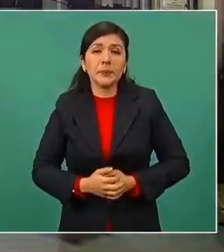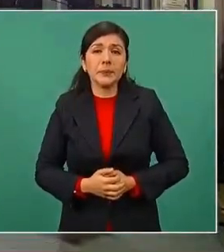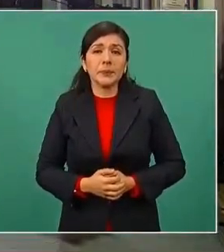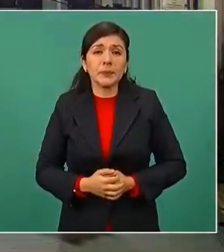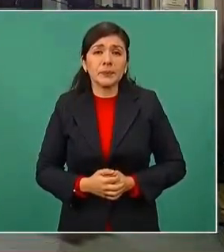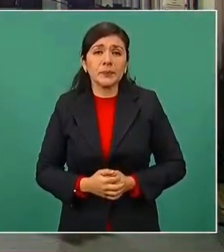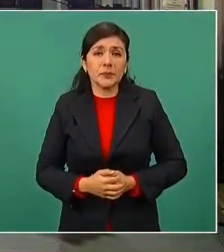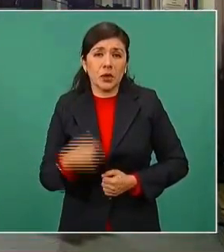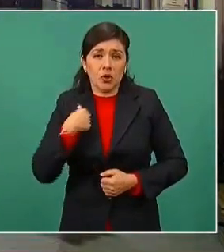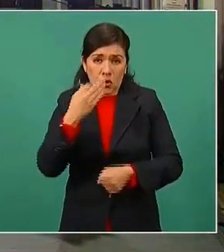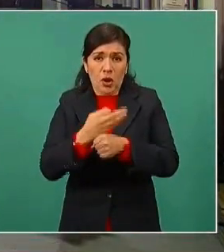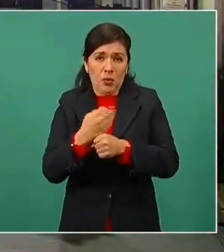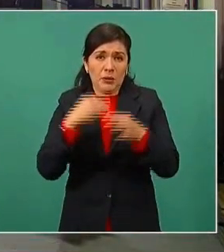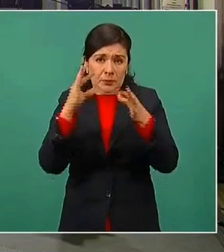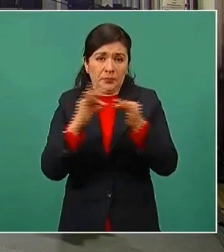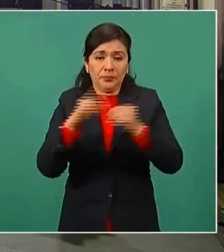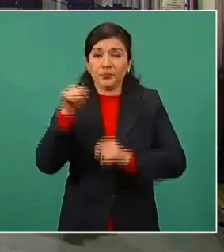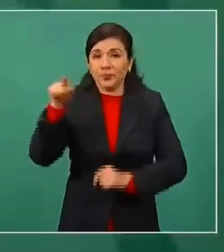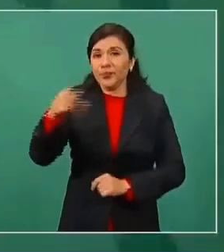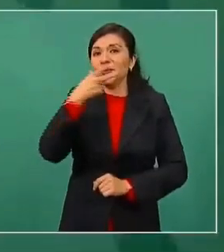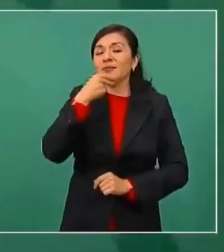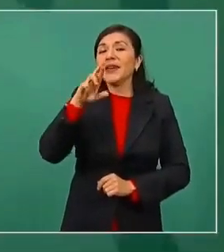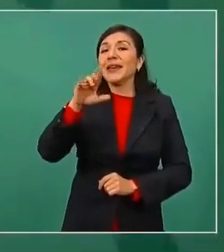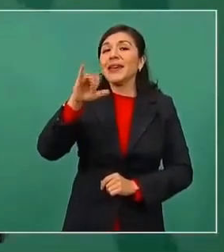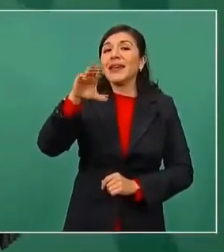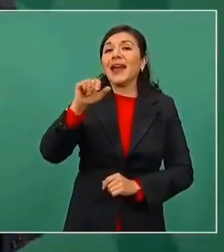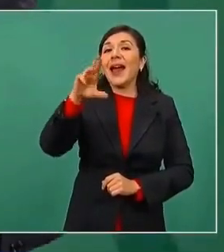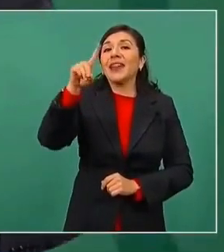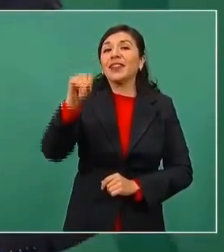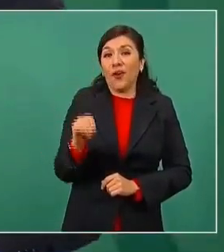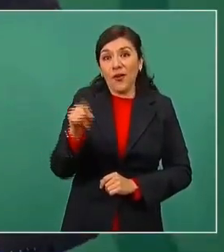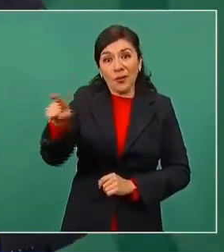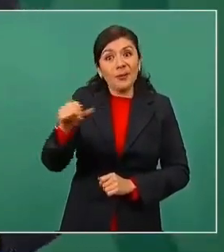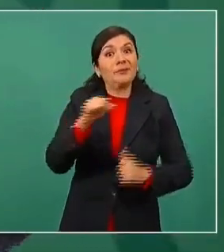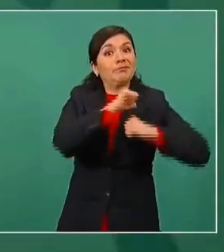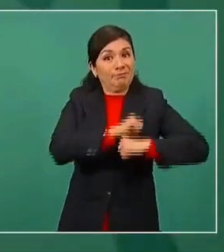Te lo informo, Ricardo Sheffield, para que te prepares.